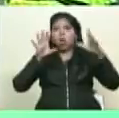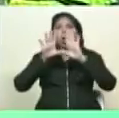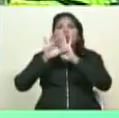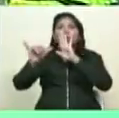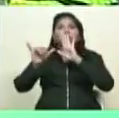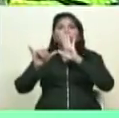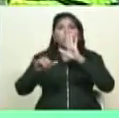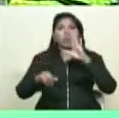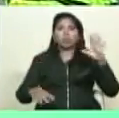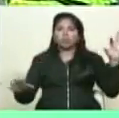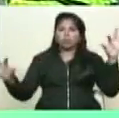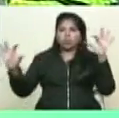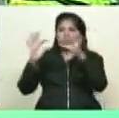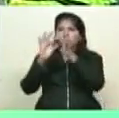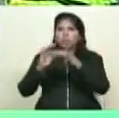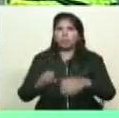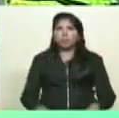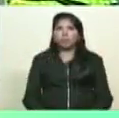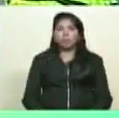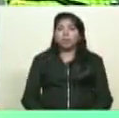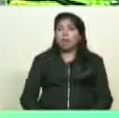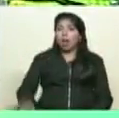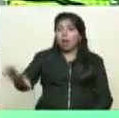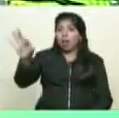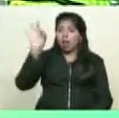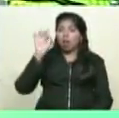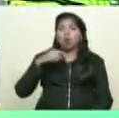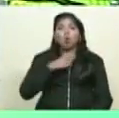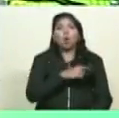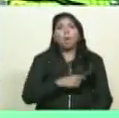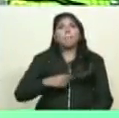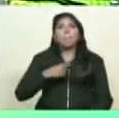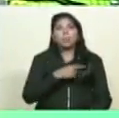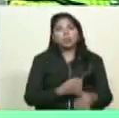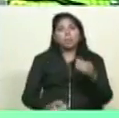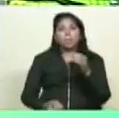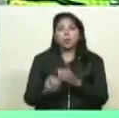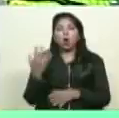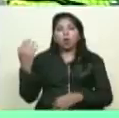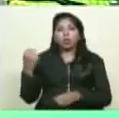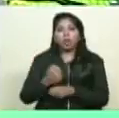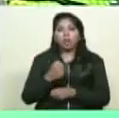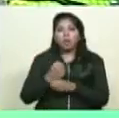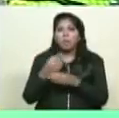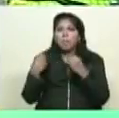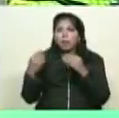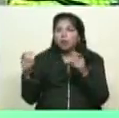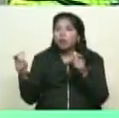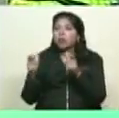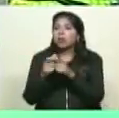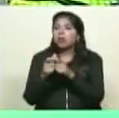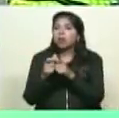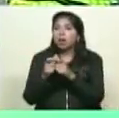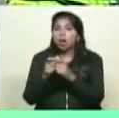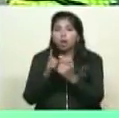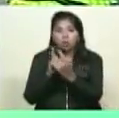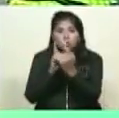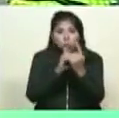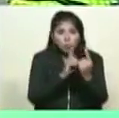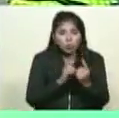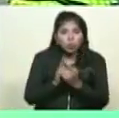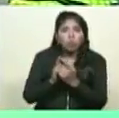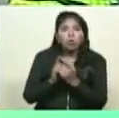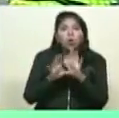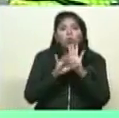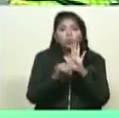Constituyente, elijan una comisión de trabajo para que se reúna con los constituyentes obreros